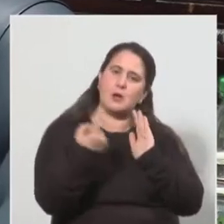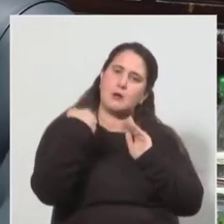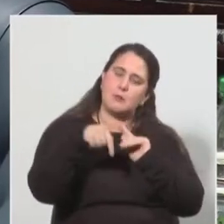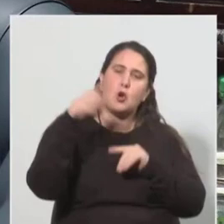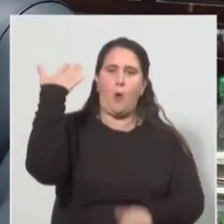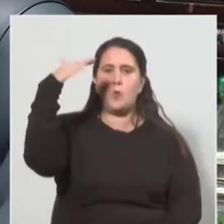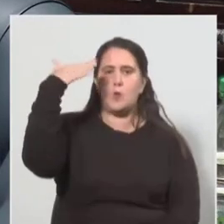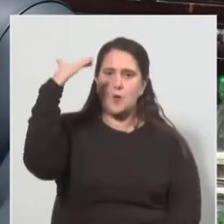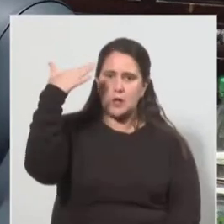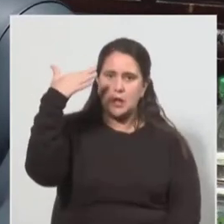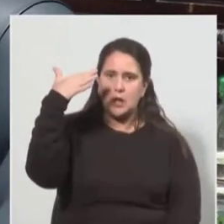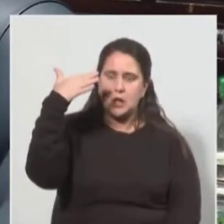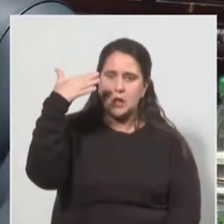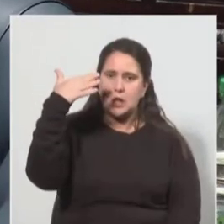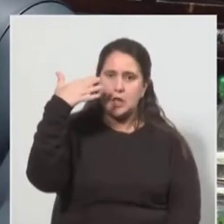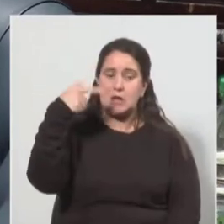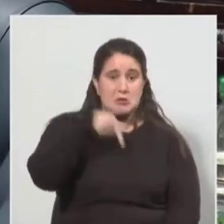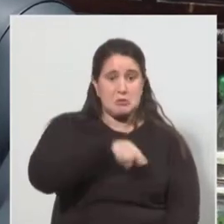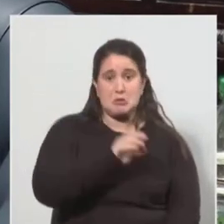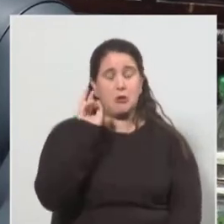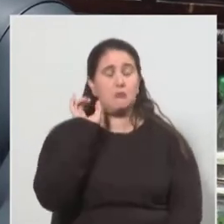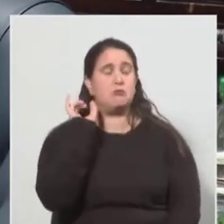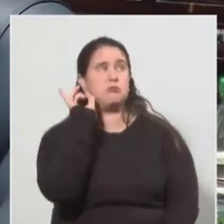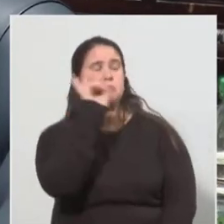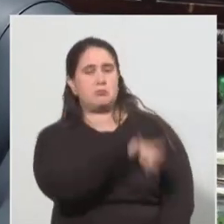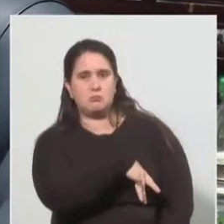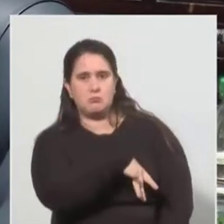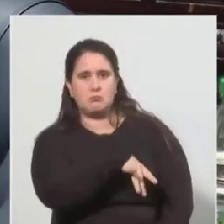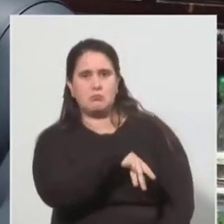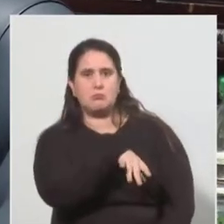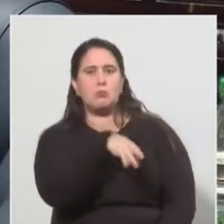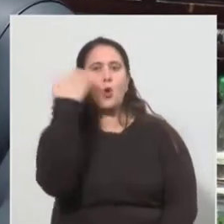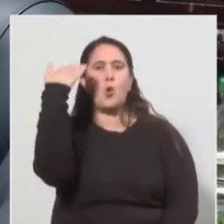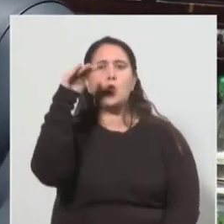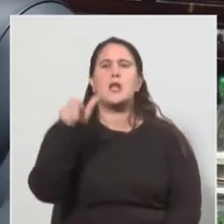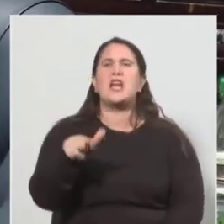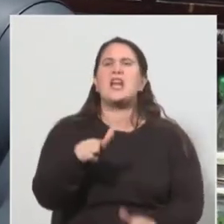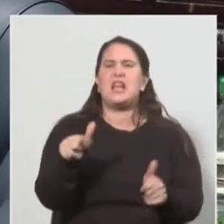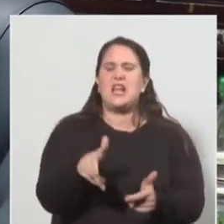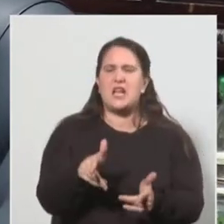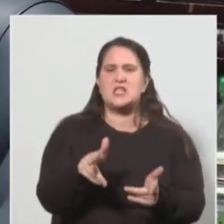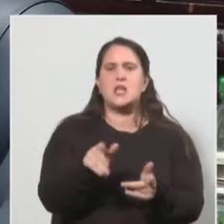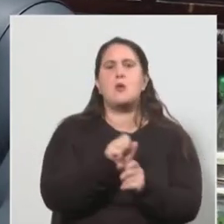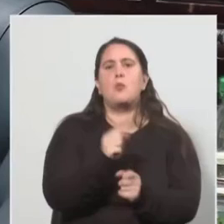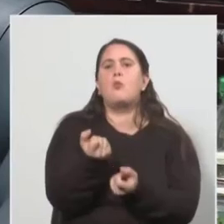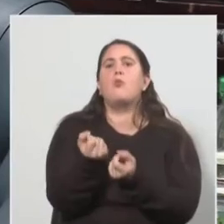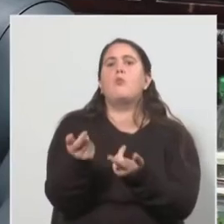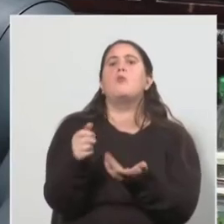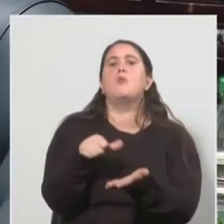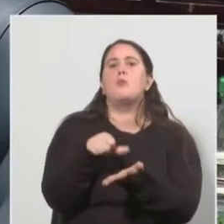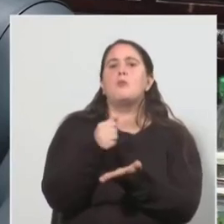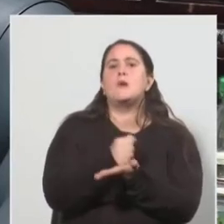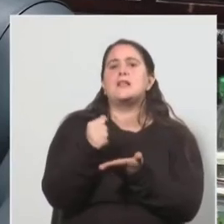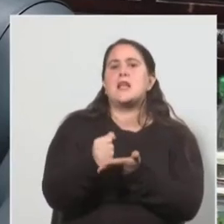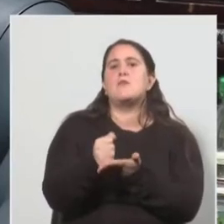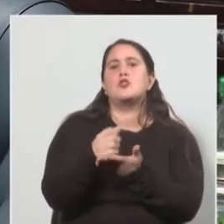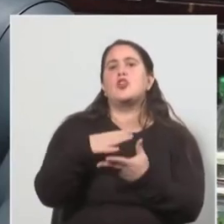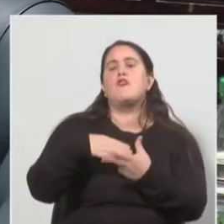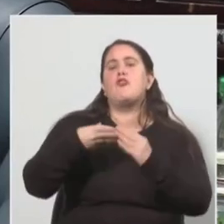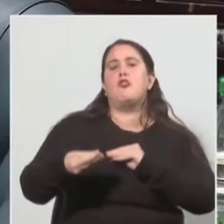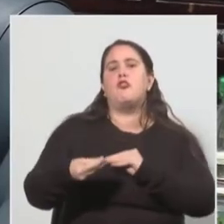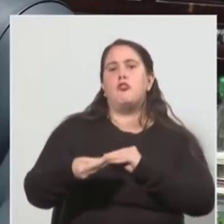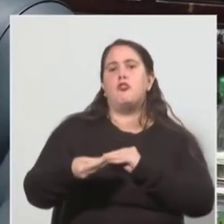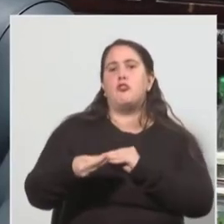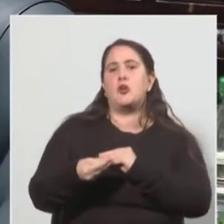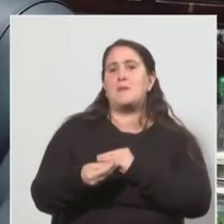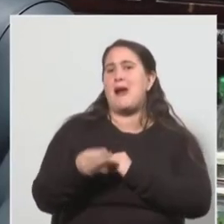cambio, las autoridades sí usaron una discrecionalidad para entregar el pasaporte mediante un